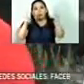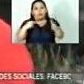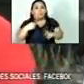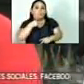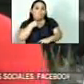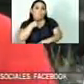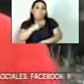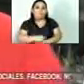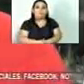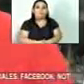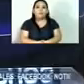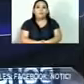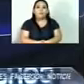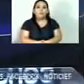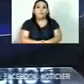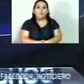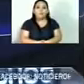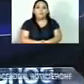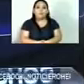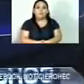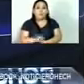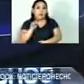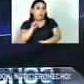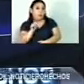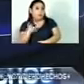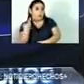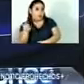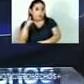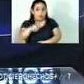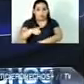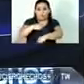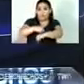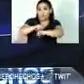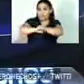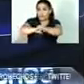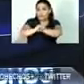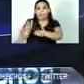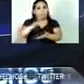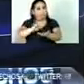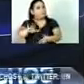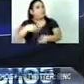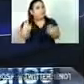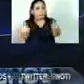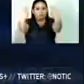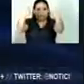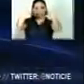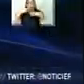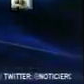más crítica. Y así vamos a una nueva pausa comercial. Ya volvemos.